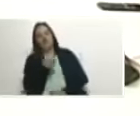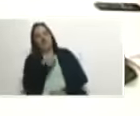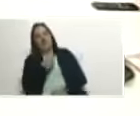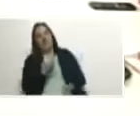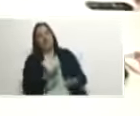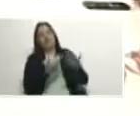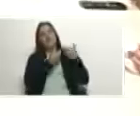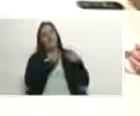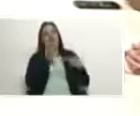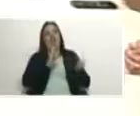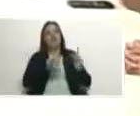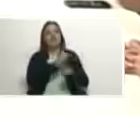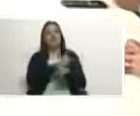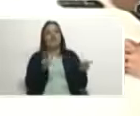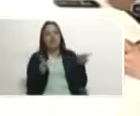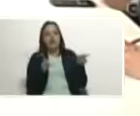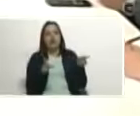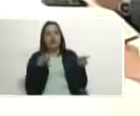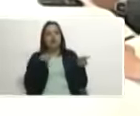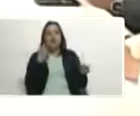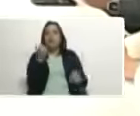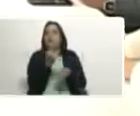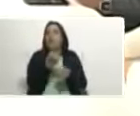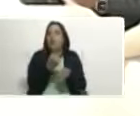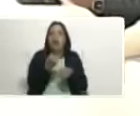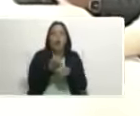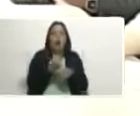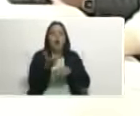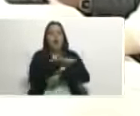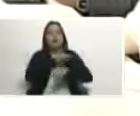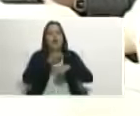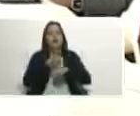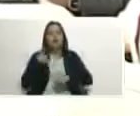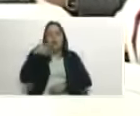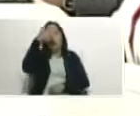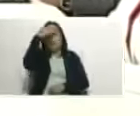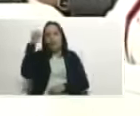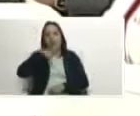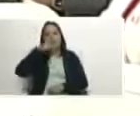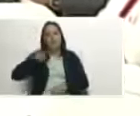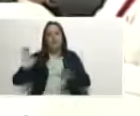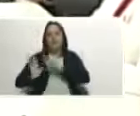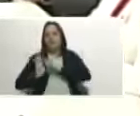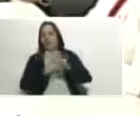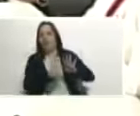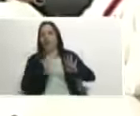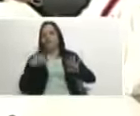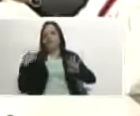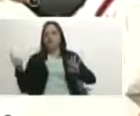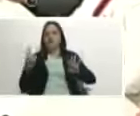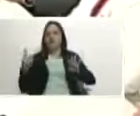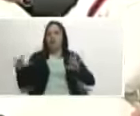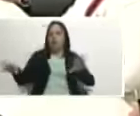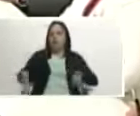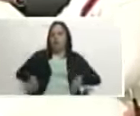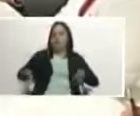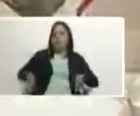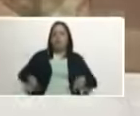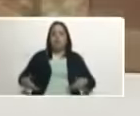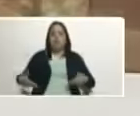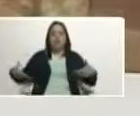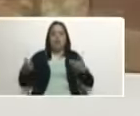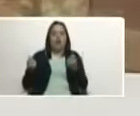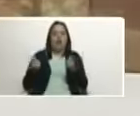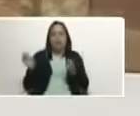se dice, o agarre un cargo y se olvide de la gente, y se dedique a él, a su